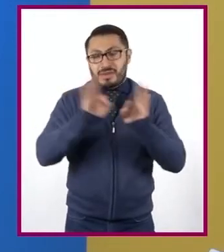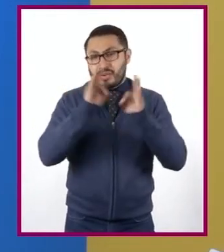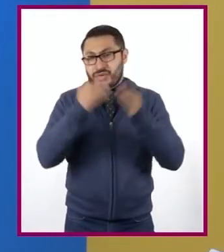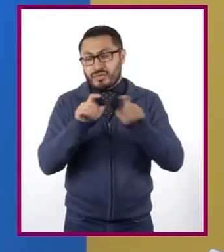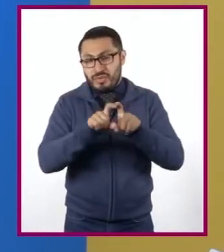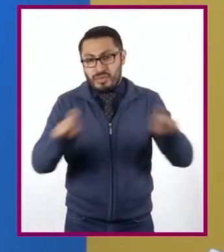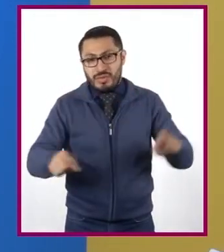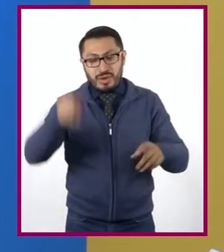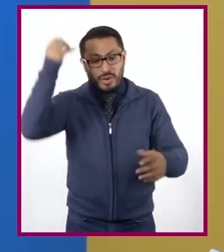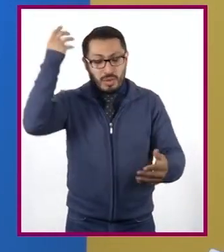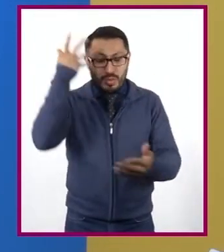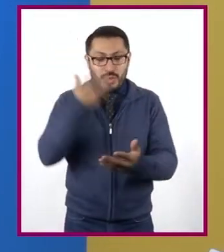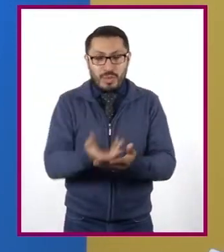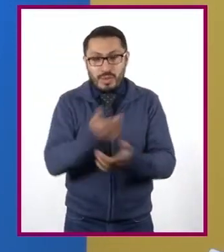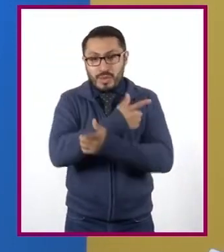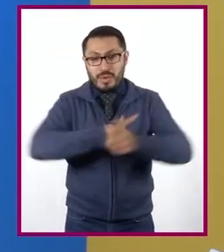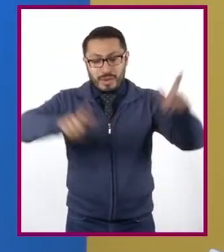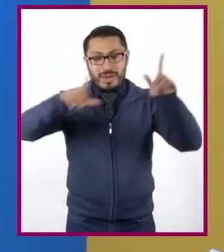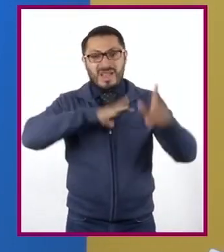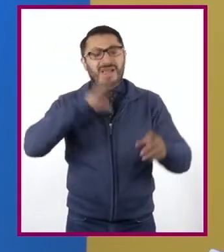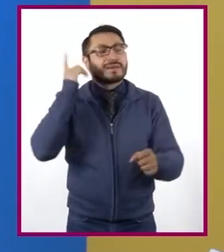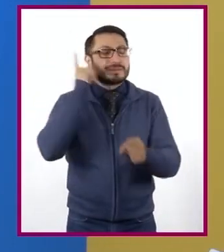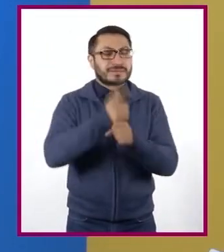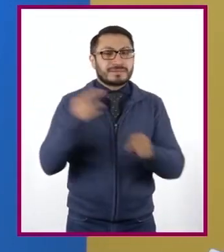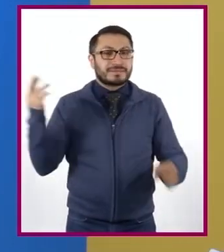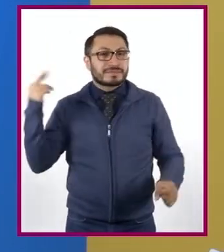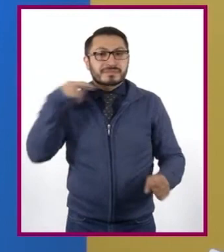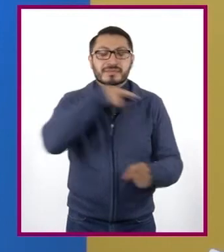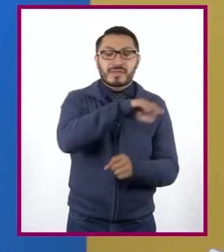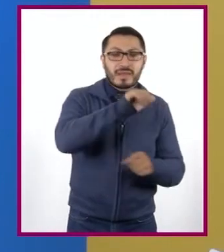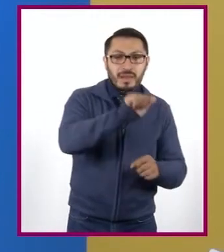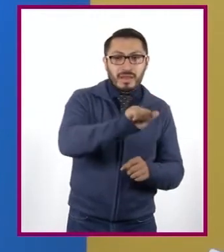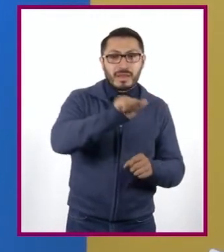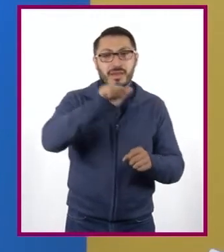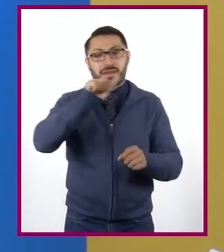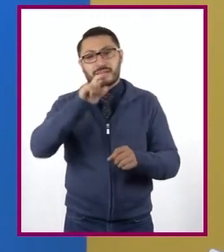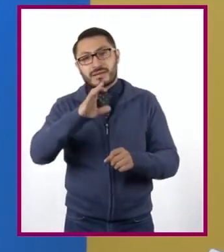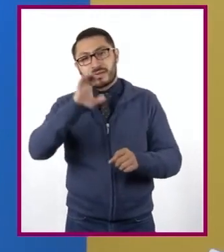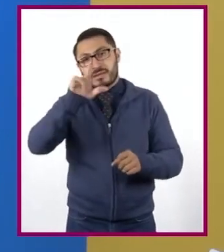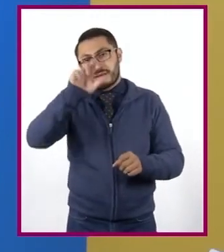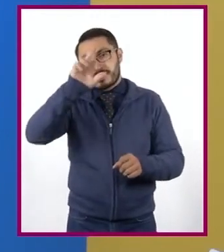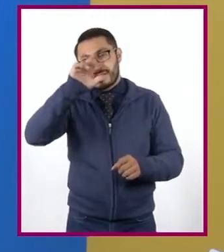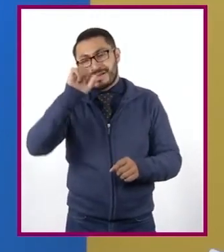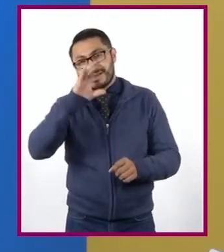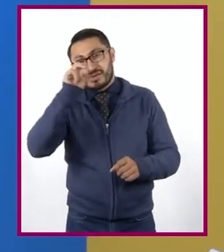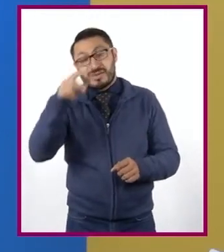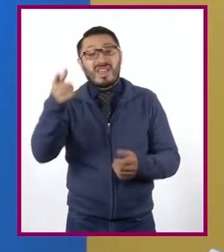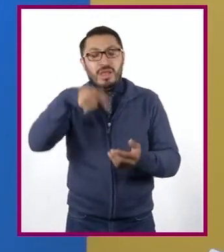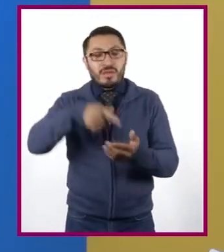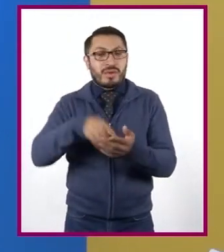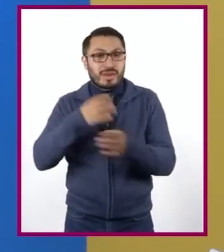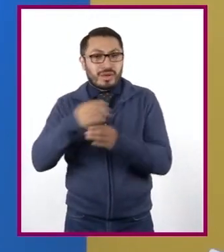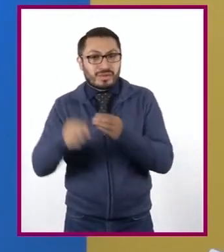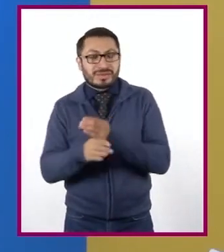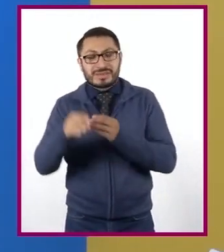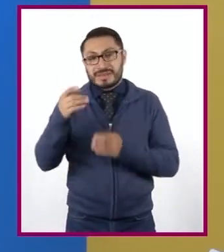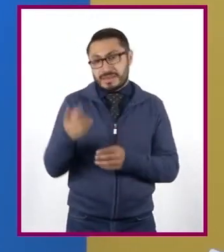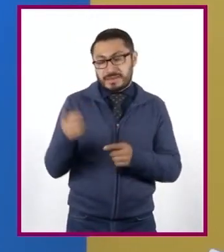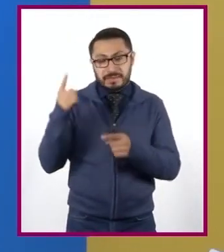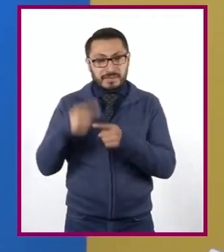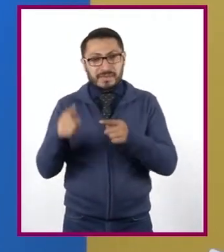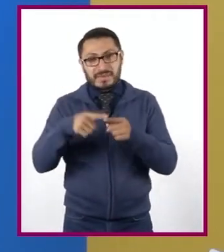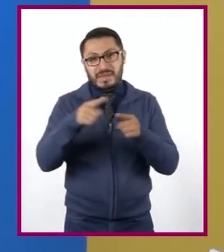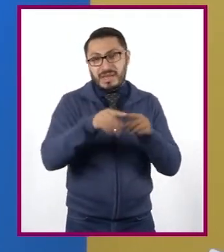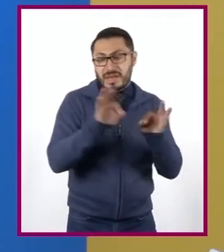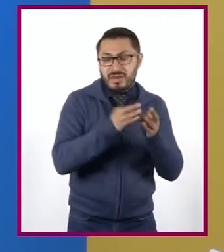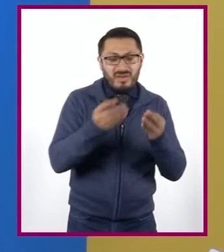de caída libre predicen y describen la velocidad, aceleración y posición de los objetos. Y los diagramas de cuerpo libre esquematizan